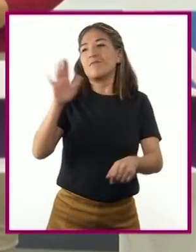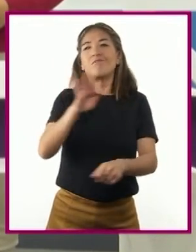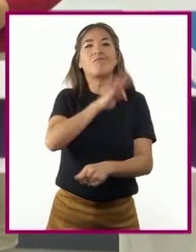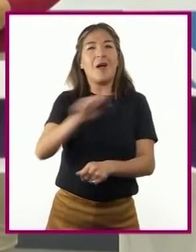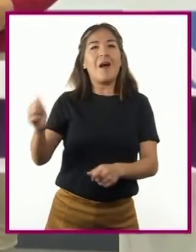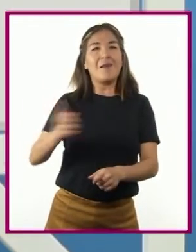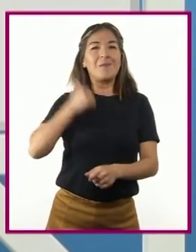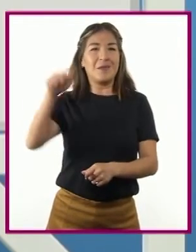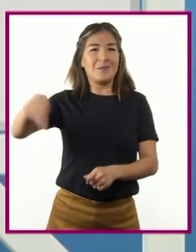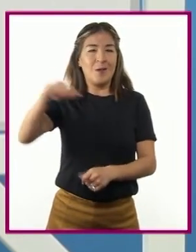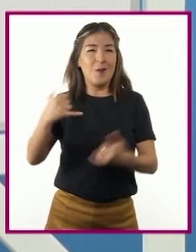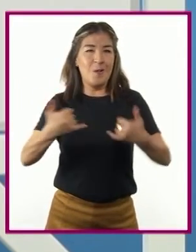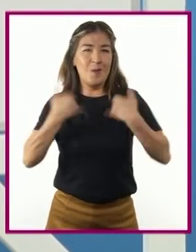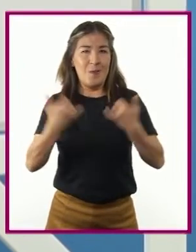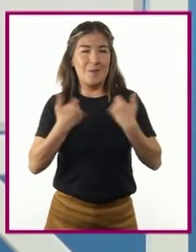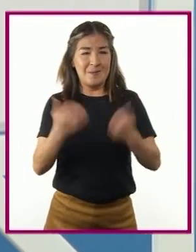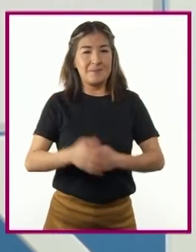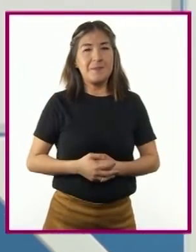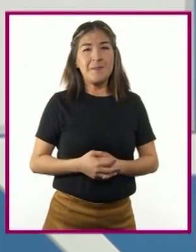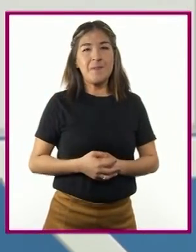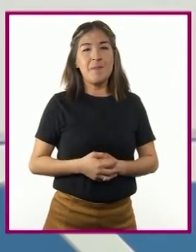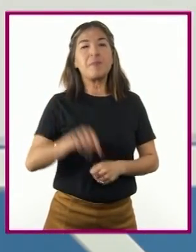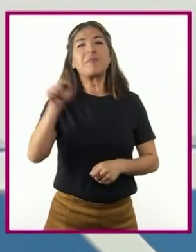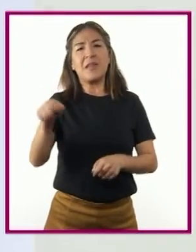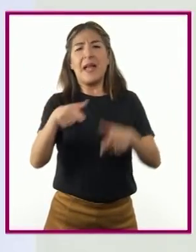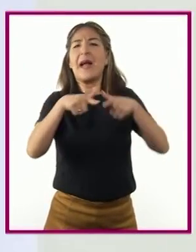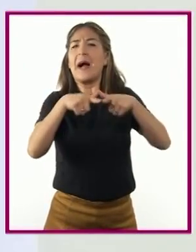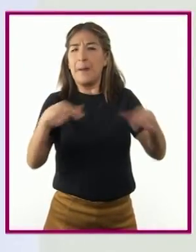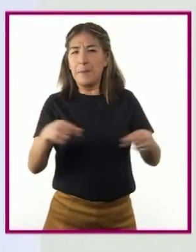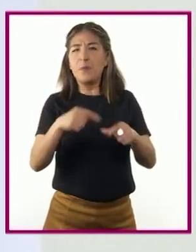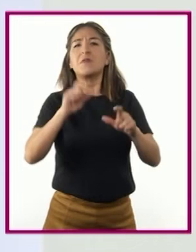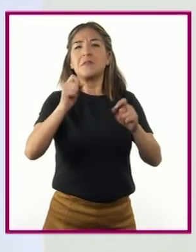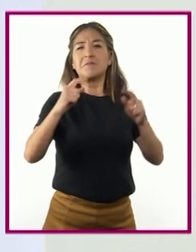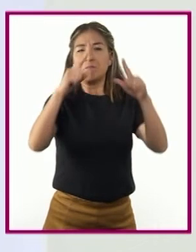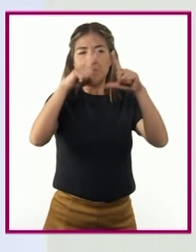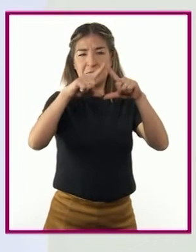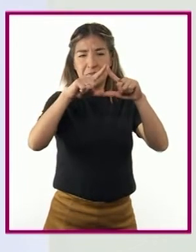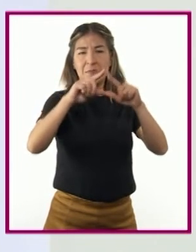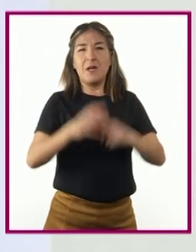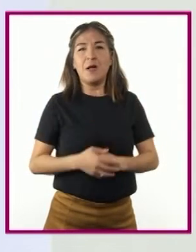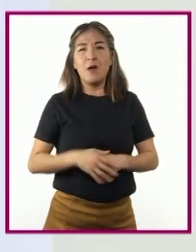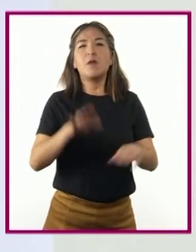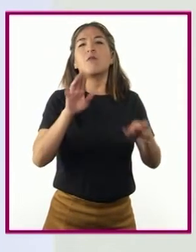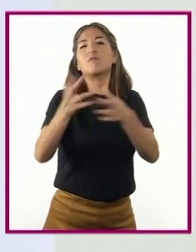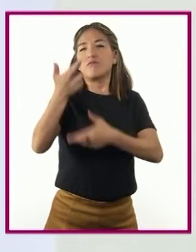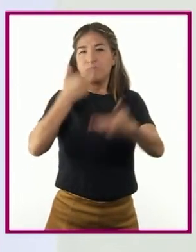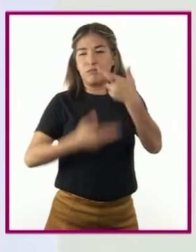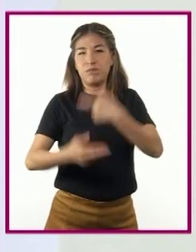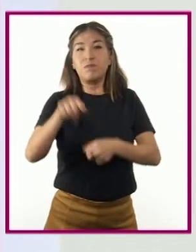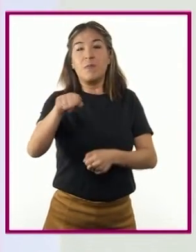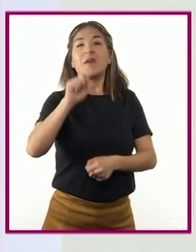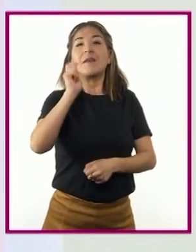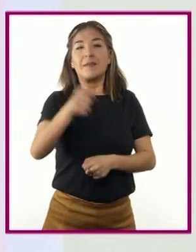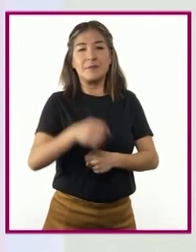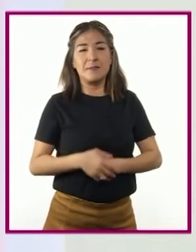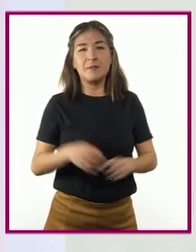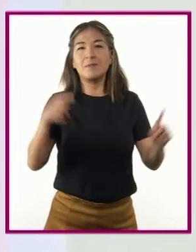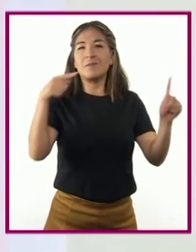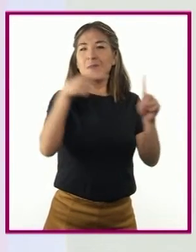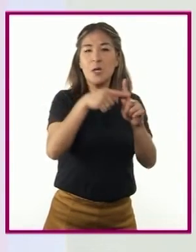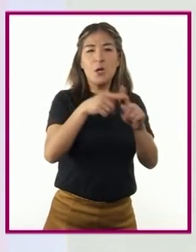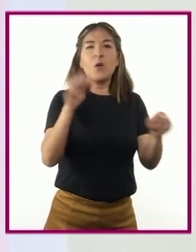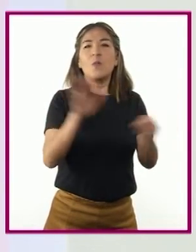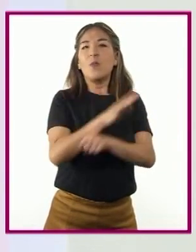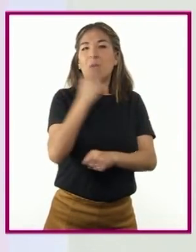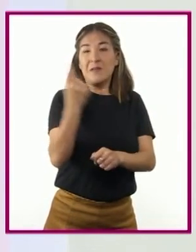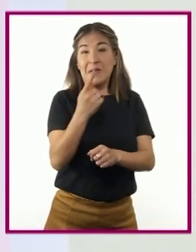población joven. La gráfica de Japón corresponde a una pirámide regresiva, pues es la base estrecha, porque